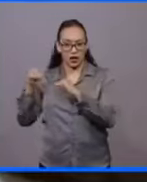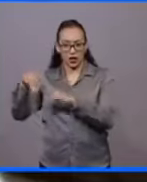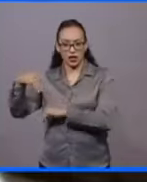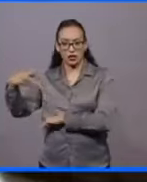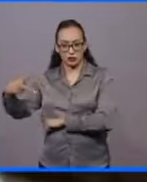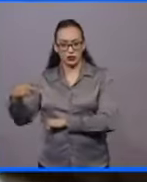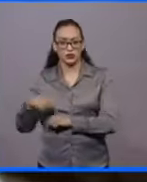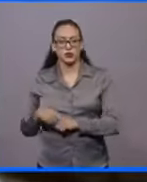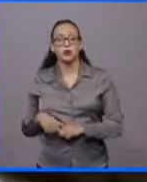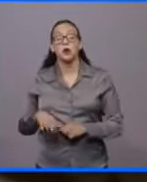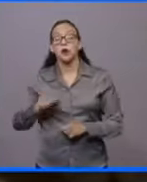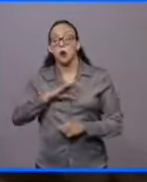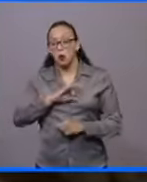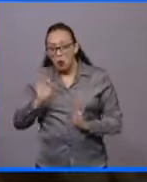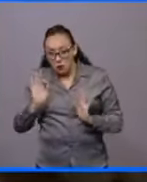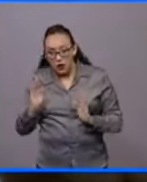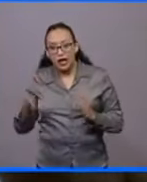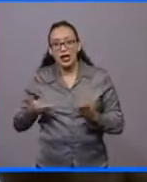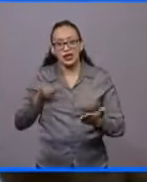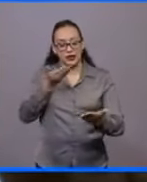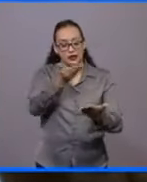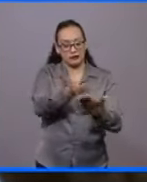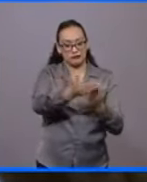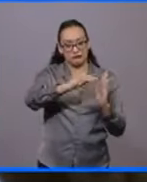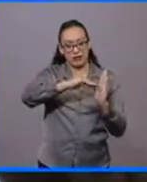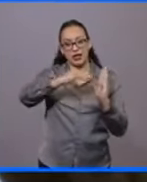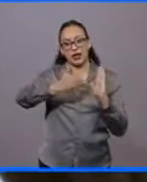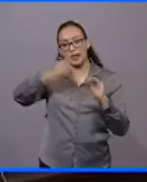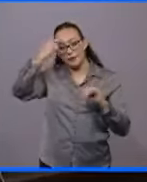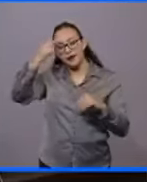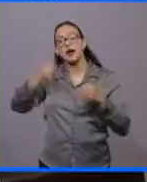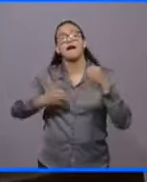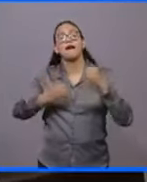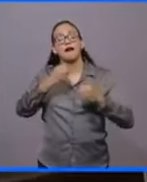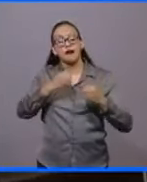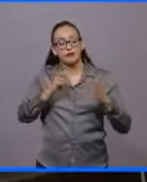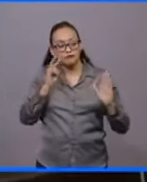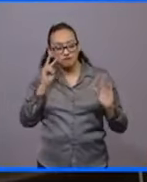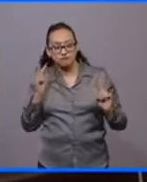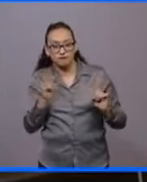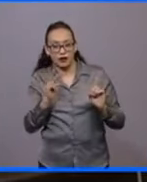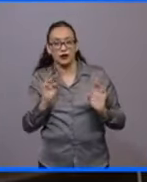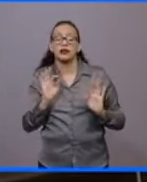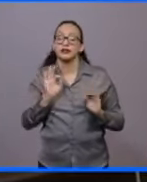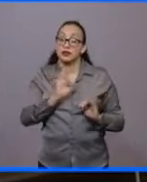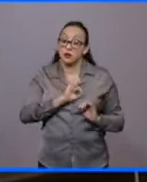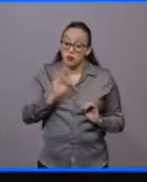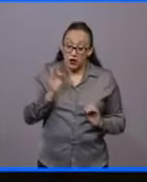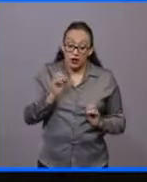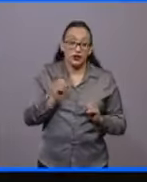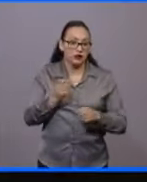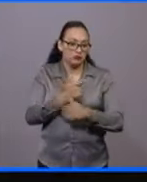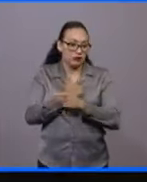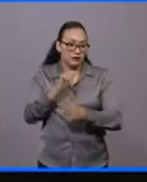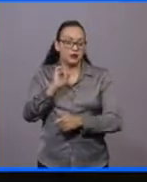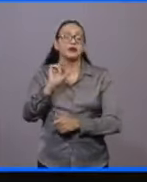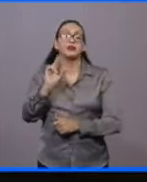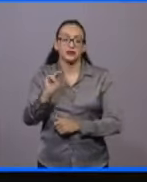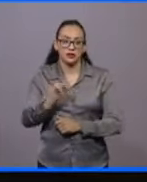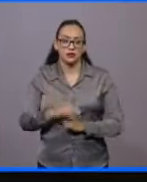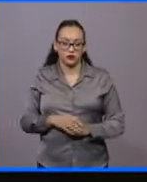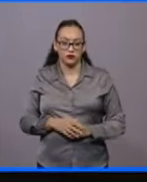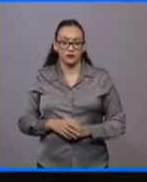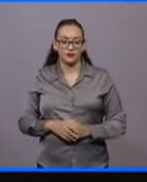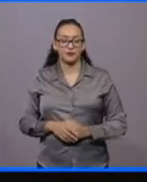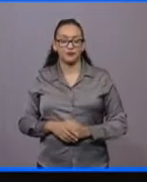ministerial podría perfeccionar su estrategia litigiosa con el consecuente prejuicio precisamente procesal, en este caso